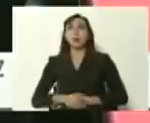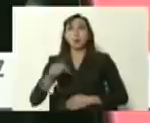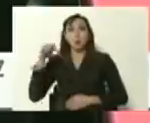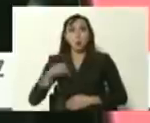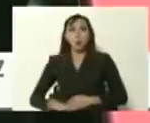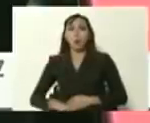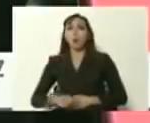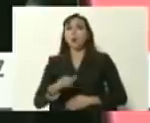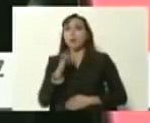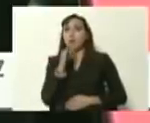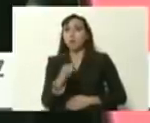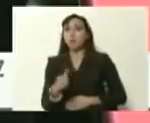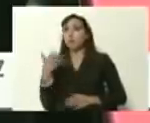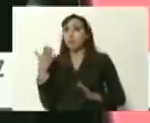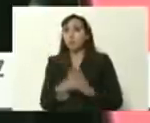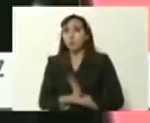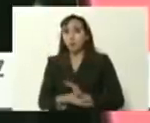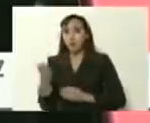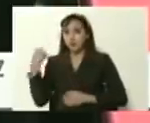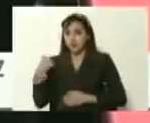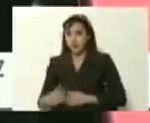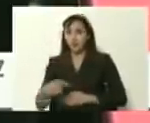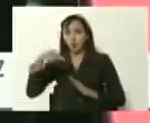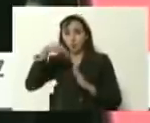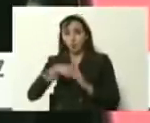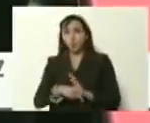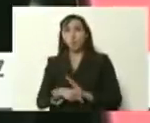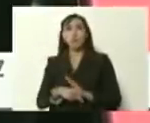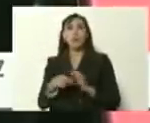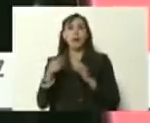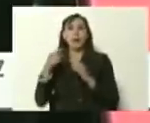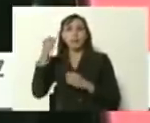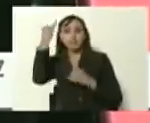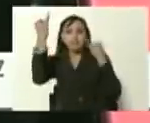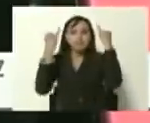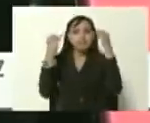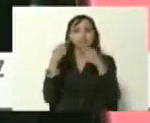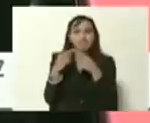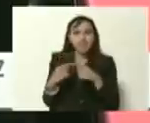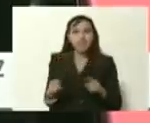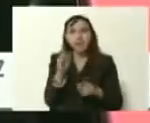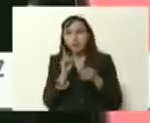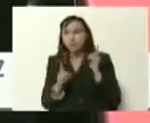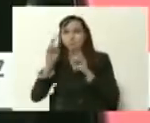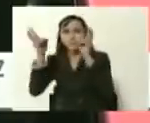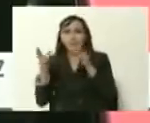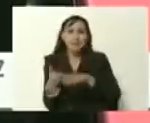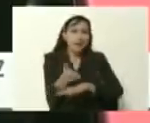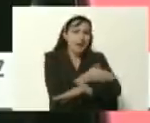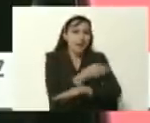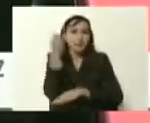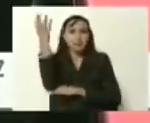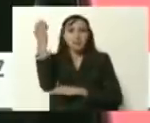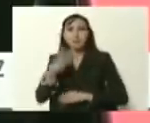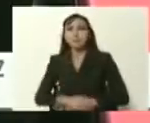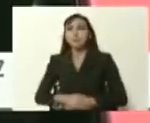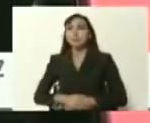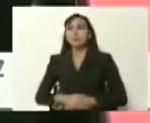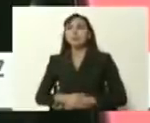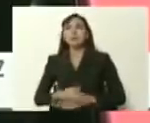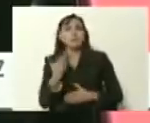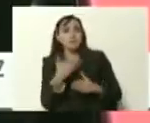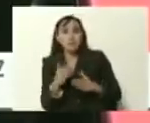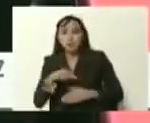que tengo profundas diferencias con algunas cosas que aquí se han planteado, a pesar de esa diferencia estamos